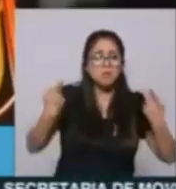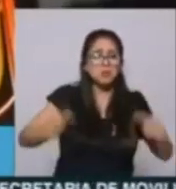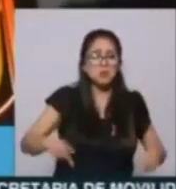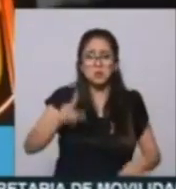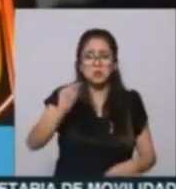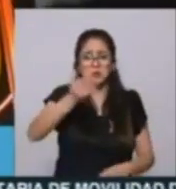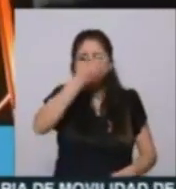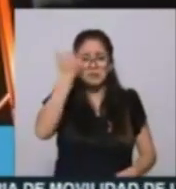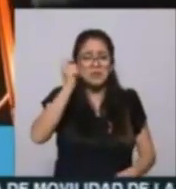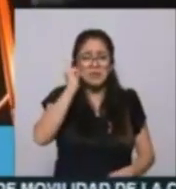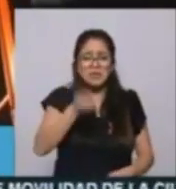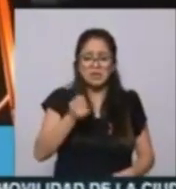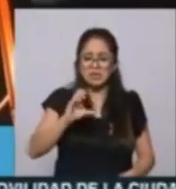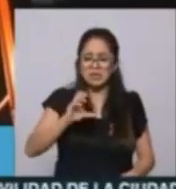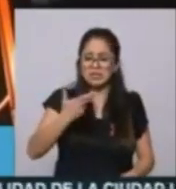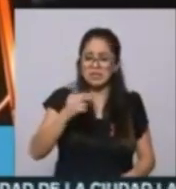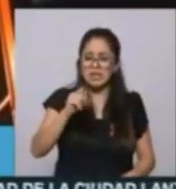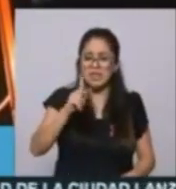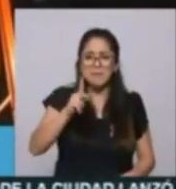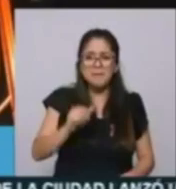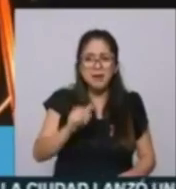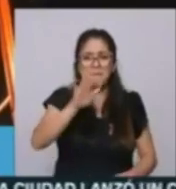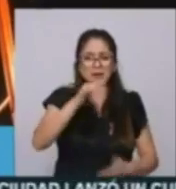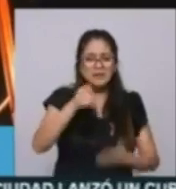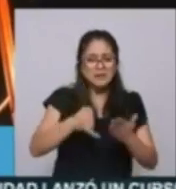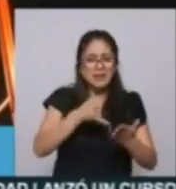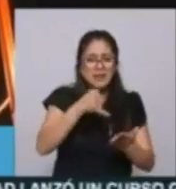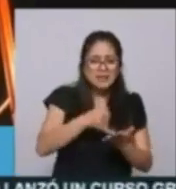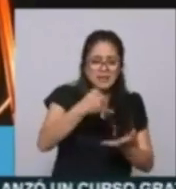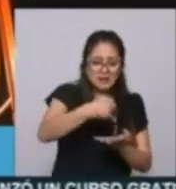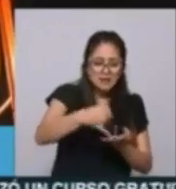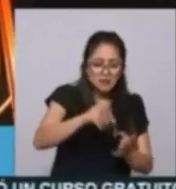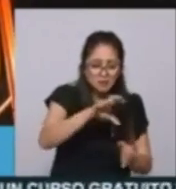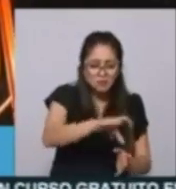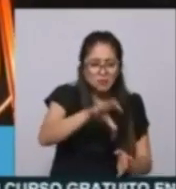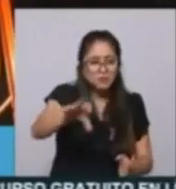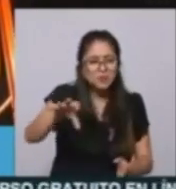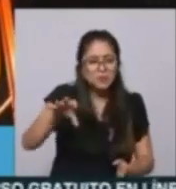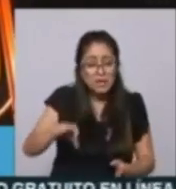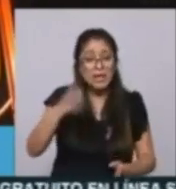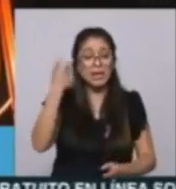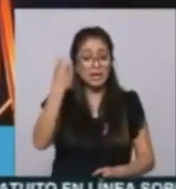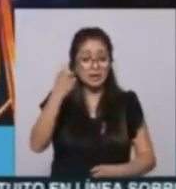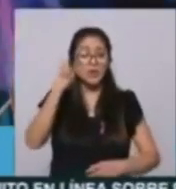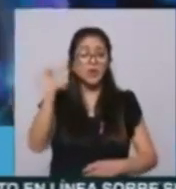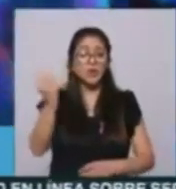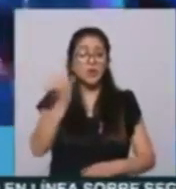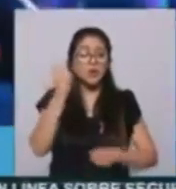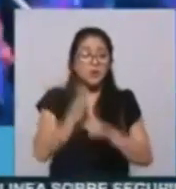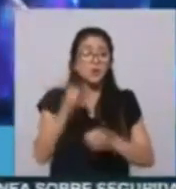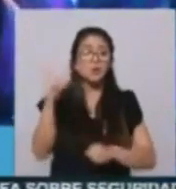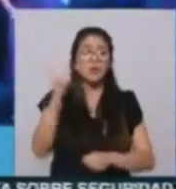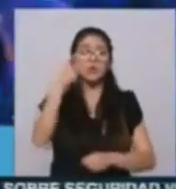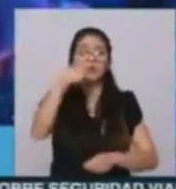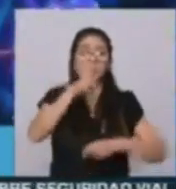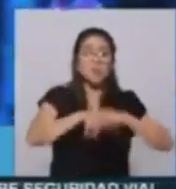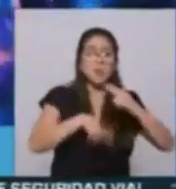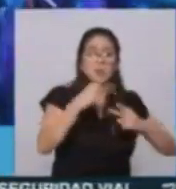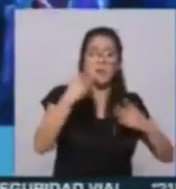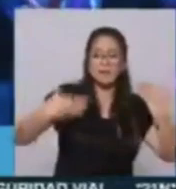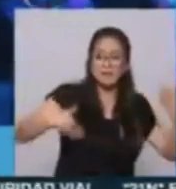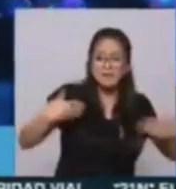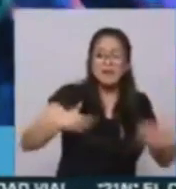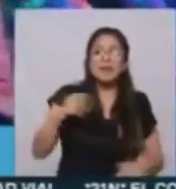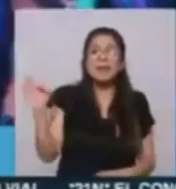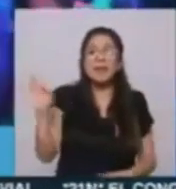es una chinampa, ¿no? Le dicen islitas, pero Y vaya, que esa es la oportunidad que tienen, que además de que se van a divertir o incluso asustar,